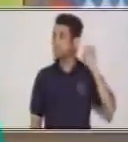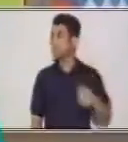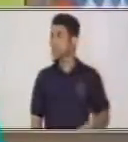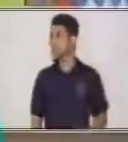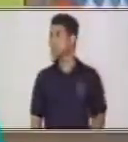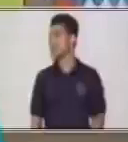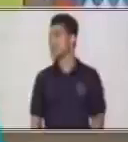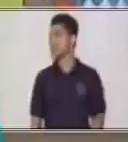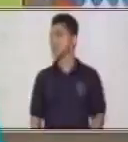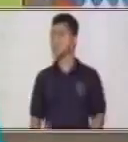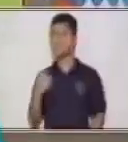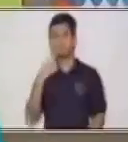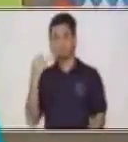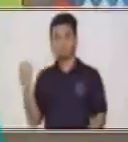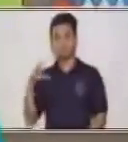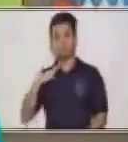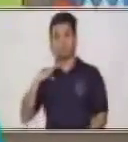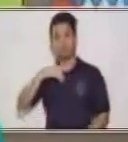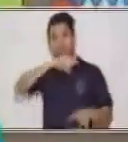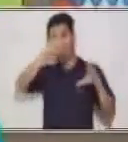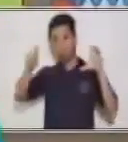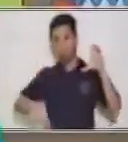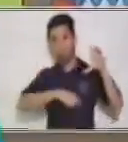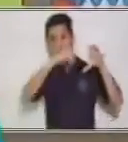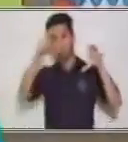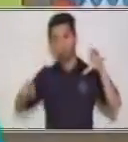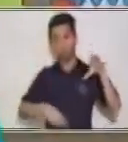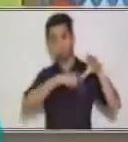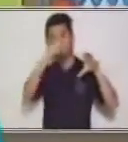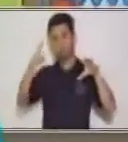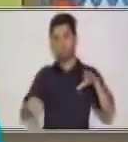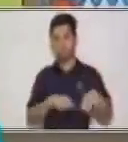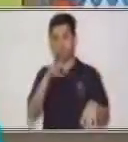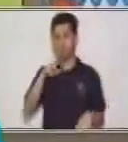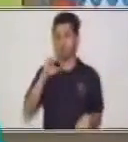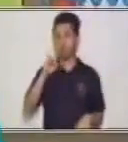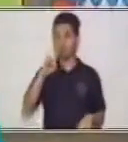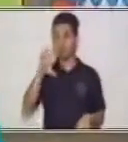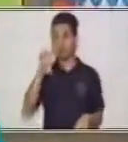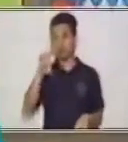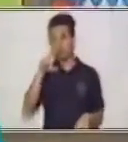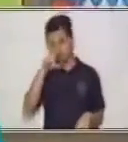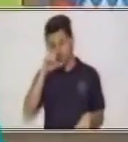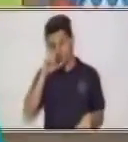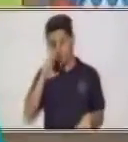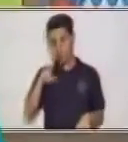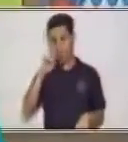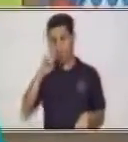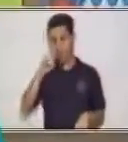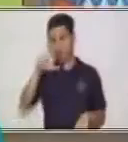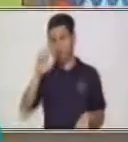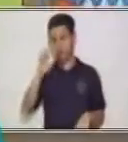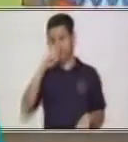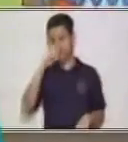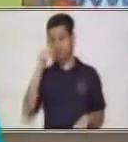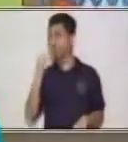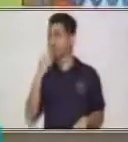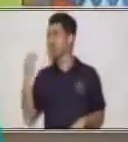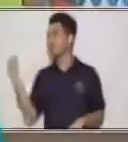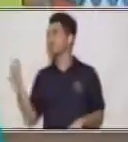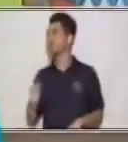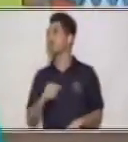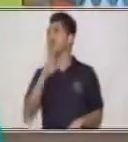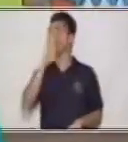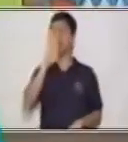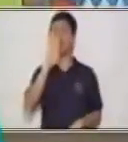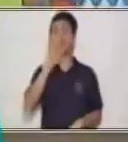ruleta y esta ruleta nos va a hacer las preguntas. Dice la primera pregunta, 4 vasos. 4 vasos, ¿a qué